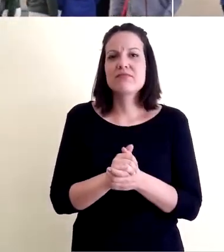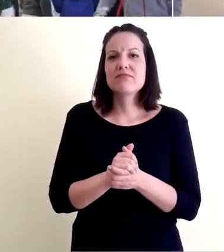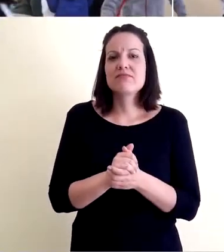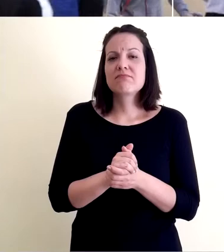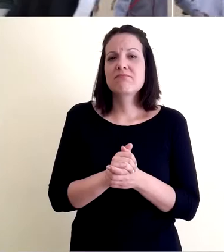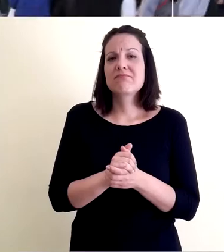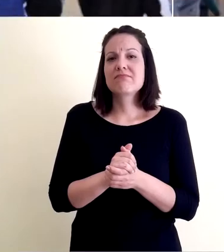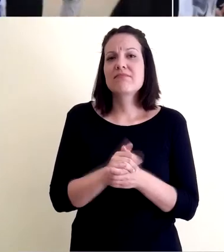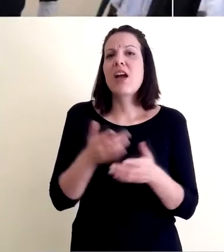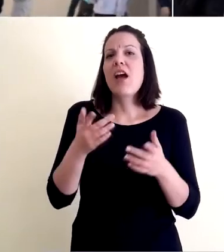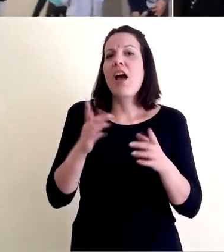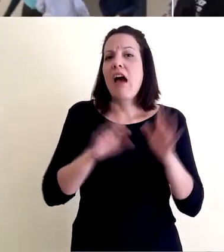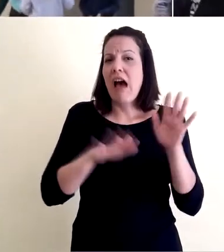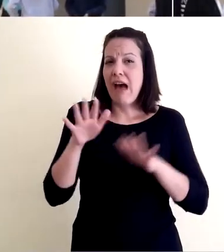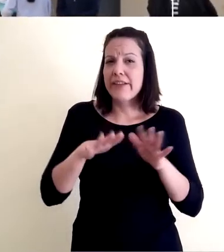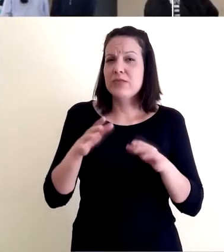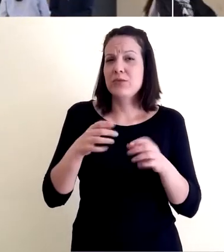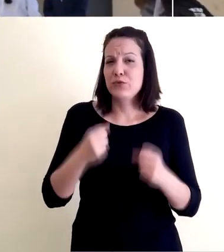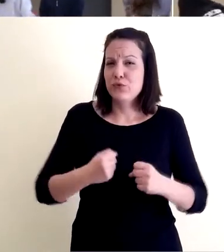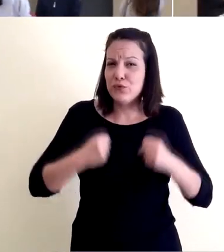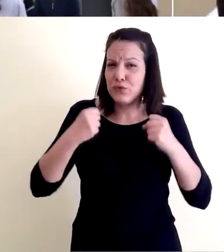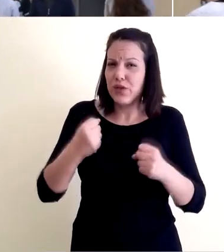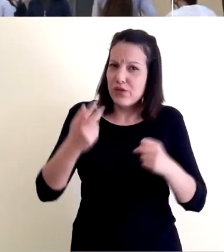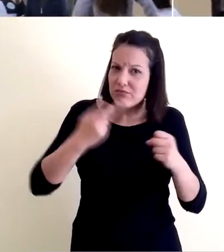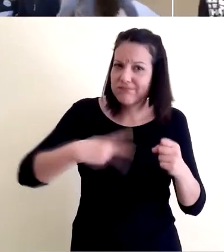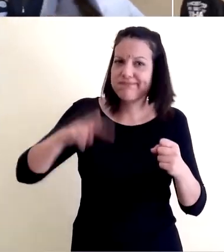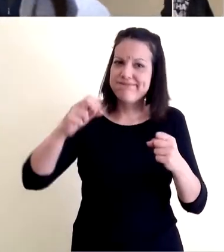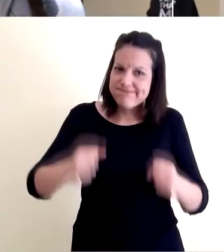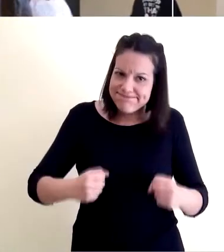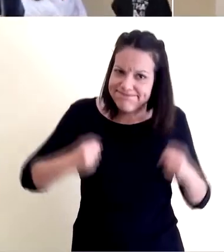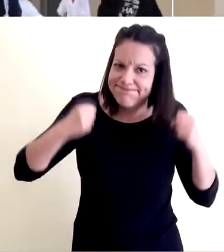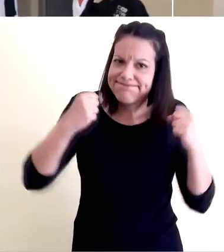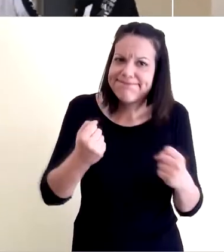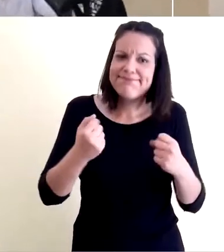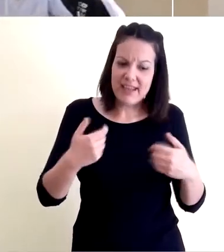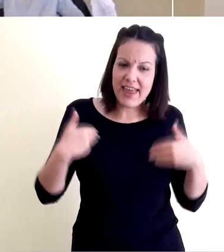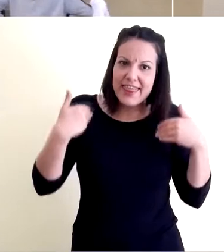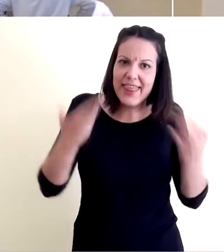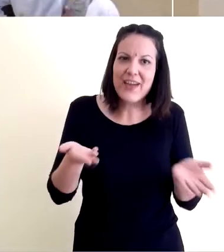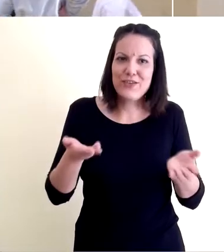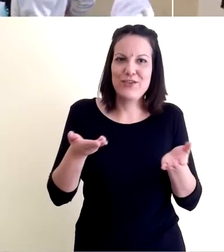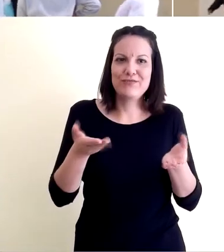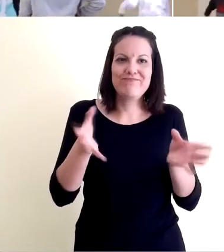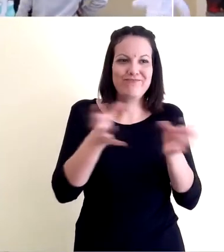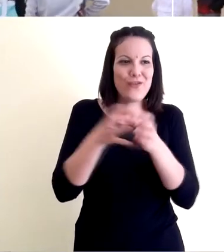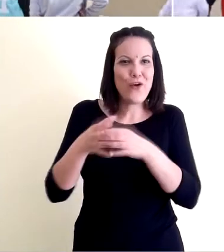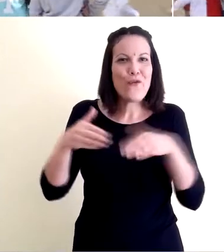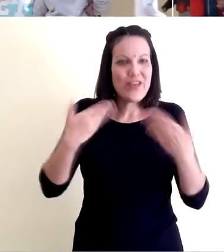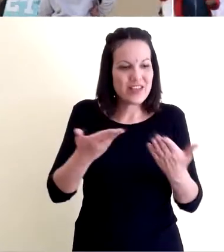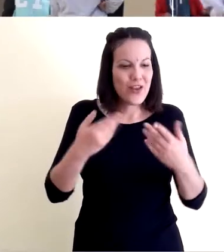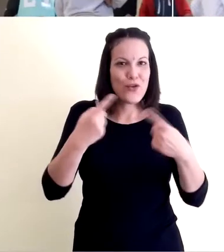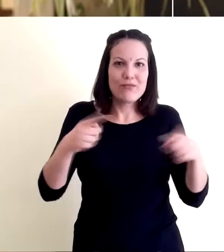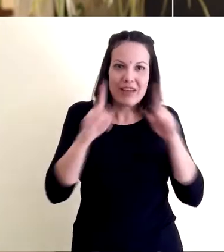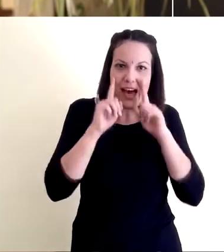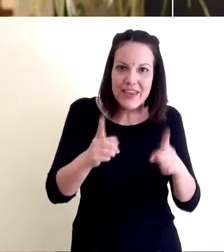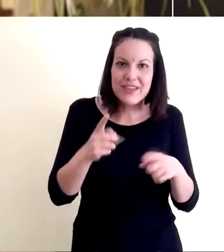como decía antes, redoblando los esfuerzos y poniendo a disposición de este grupo todo el recurso que tenemos. Hoy uno basta ver las noticias,